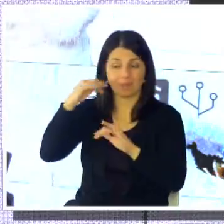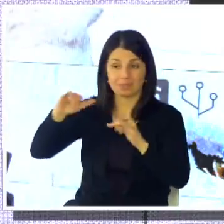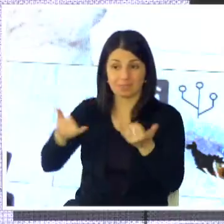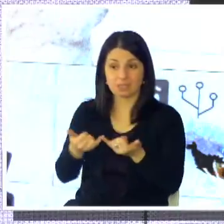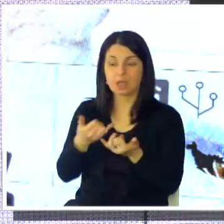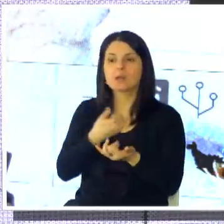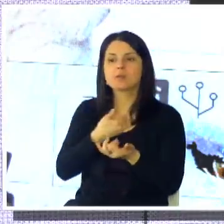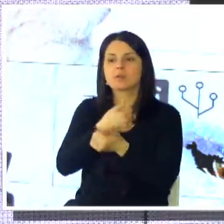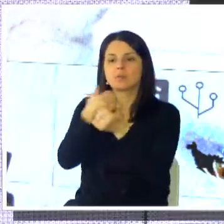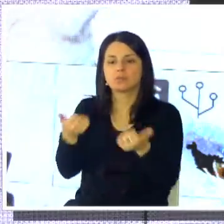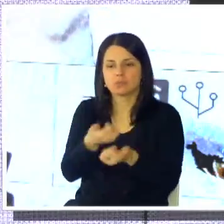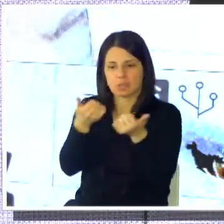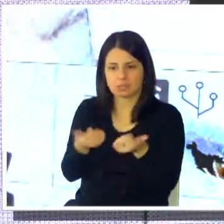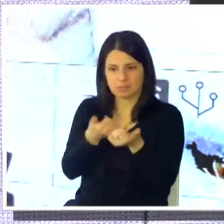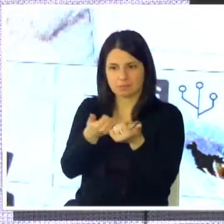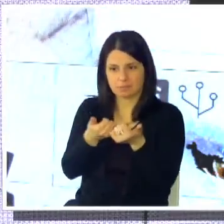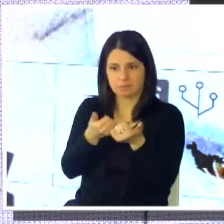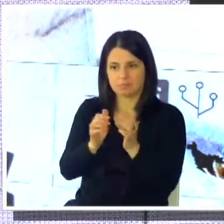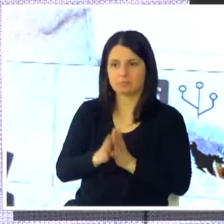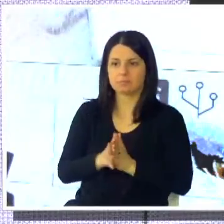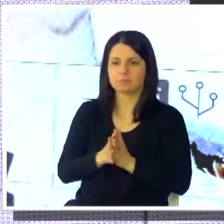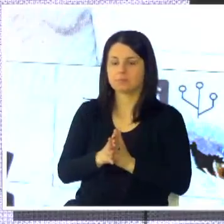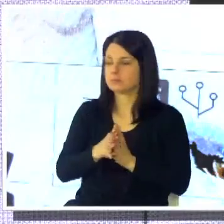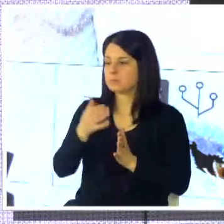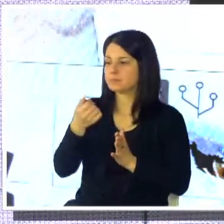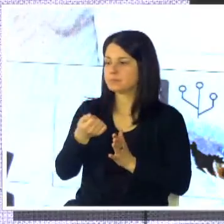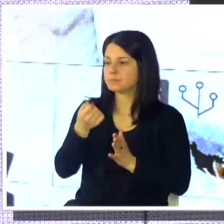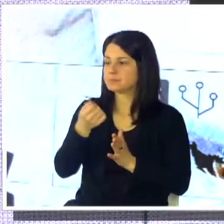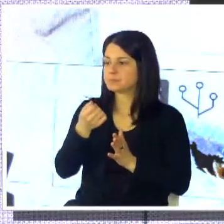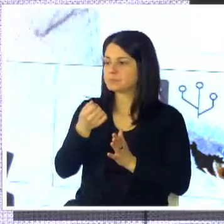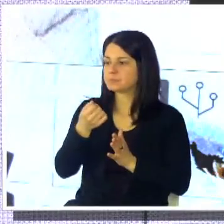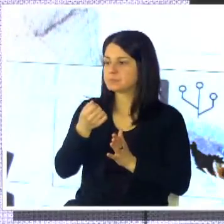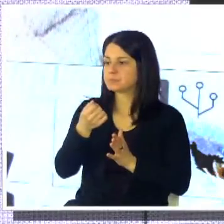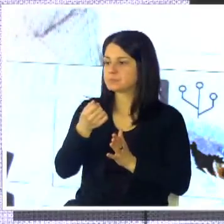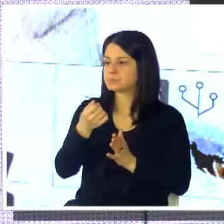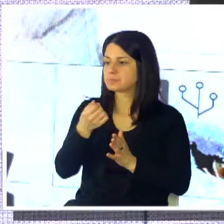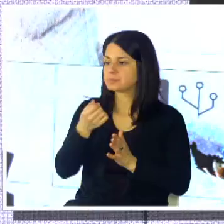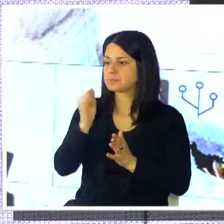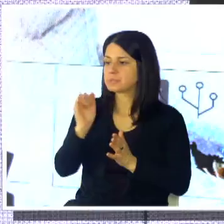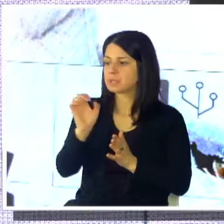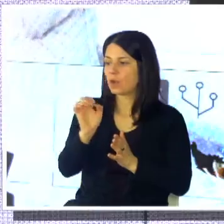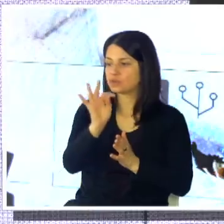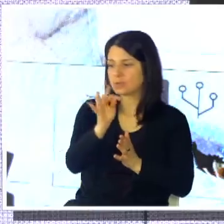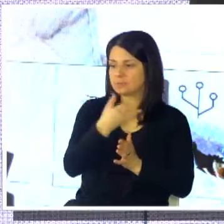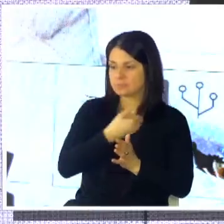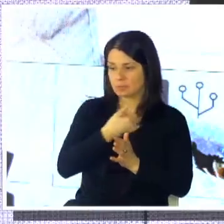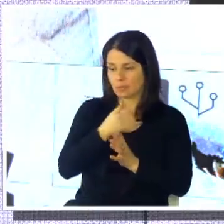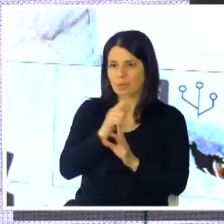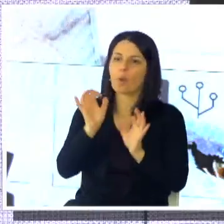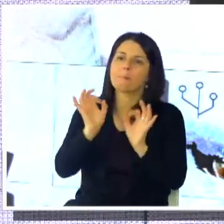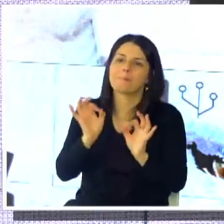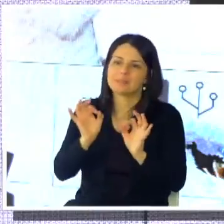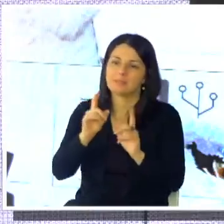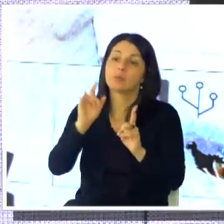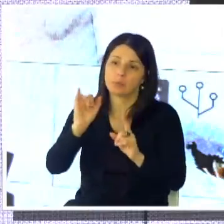tenemos, cómo se implementa un agente IoT, sin ser demasiado profundo en lo técnico, pero sin dejar algunos de estos temas que